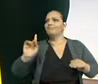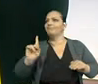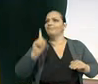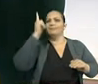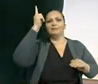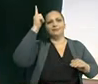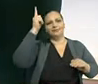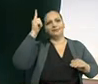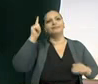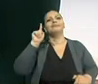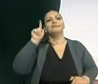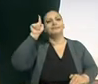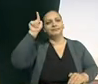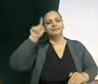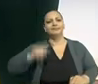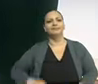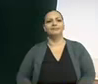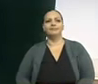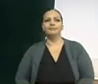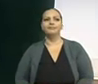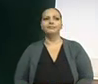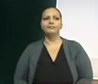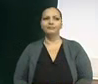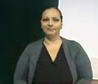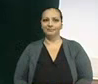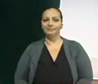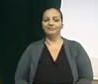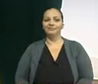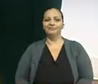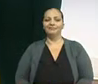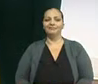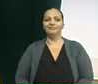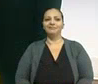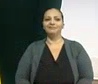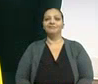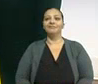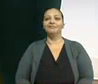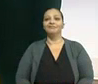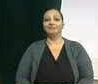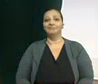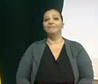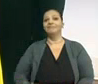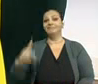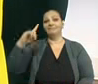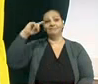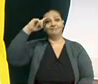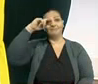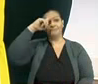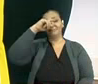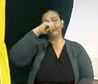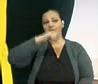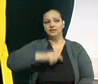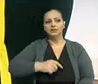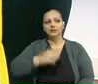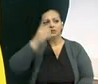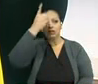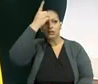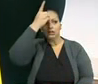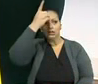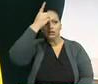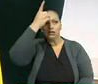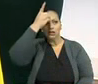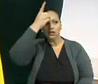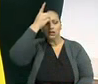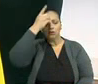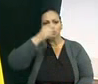Ahí es difícil, sí, ya en esos casos. Es difícil, pero no es imposible ahorita. Por supuesto. ¿Sí? Uno dice, cuando uno debe, dice que Dios le pague.